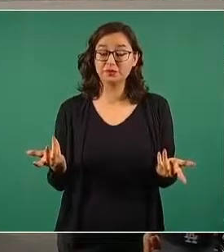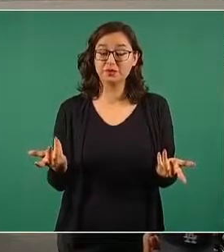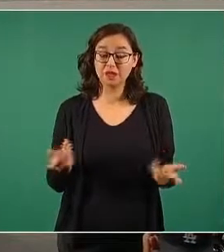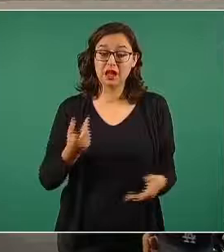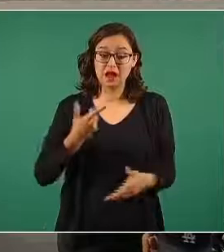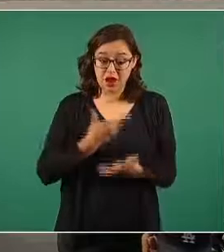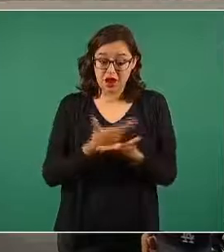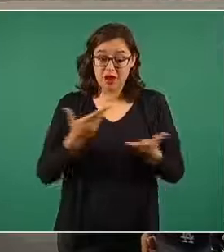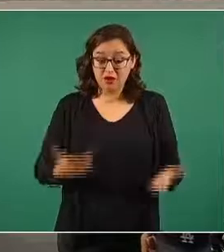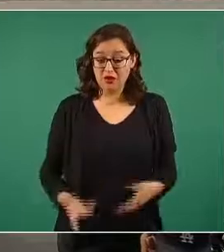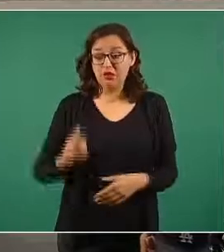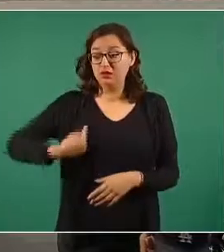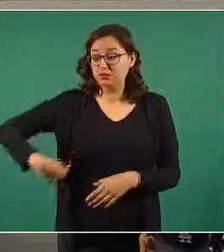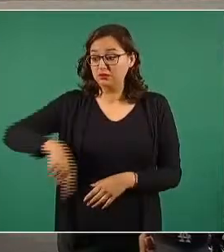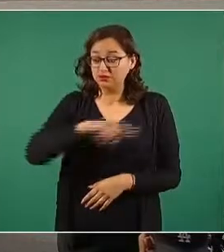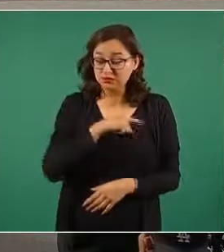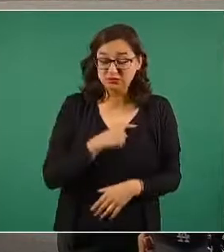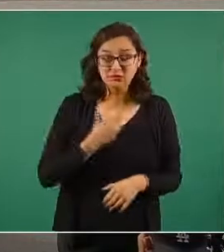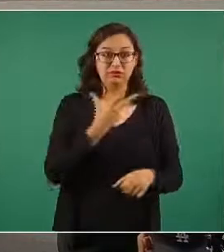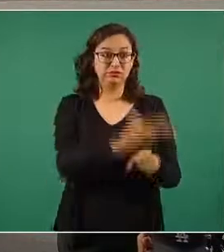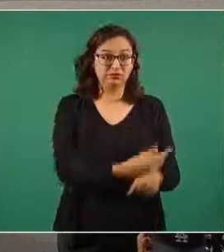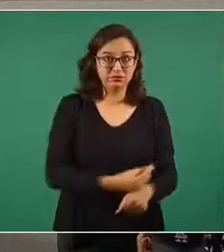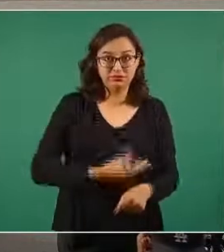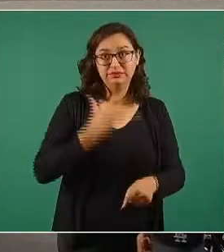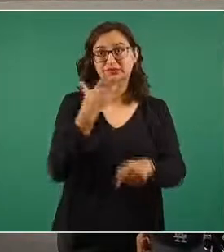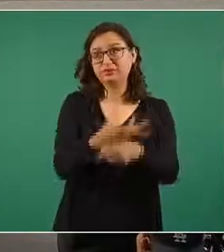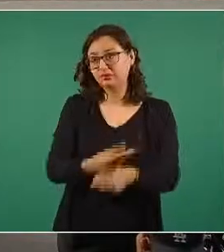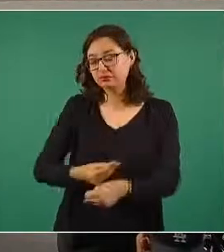estamos haciendo justicia.